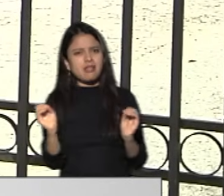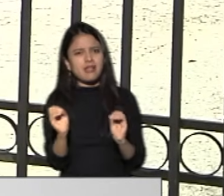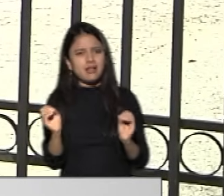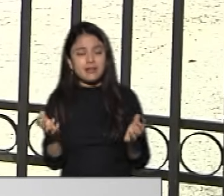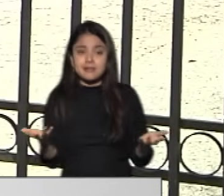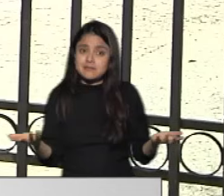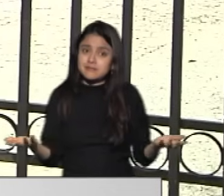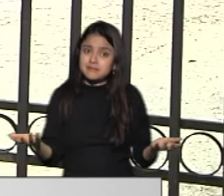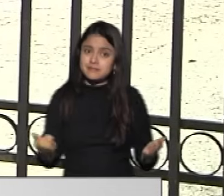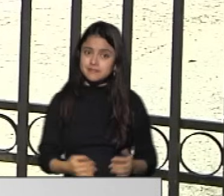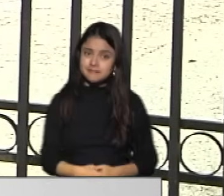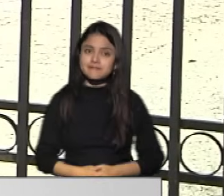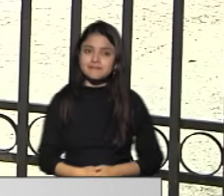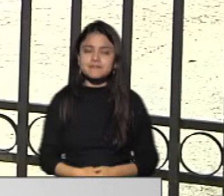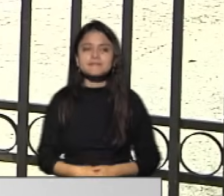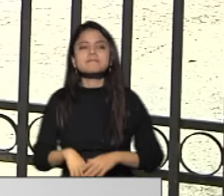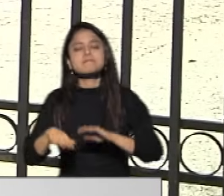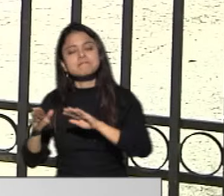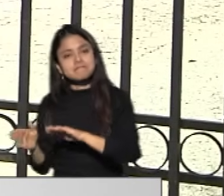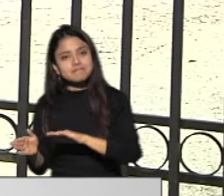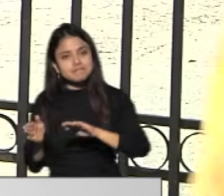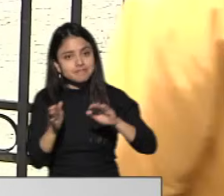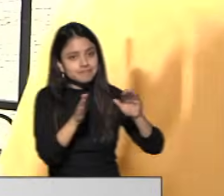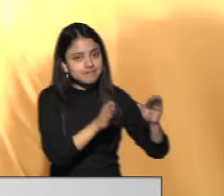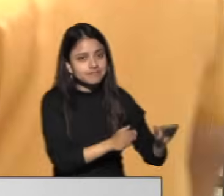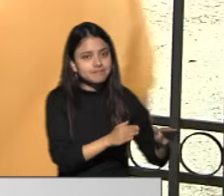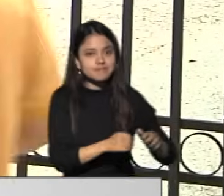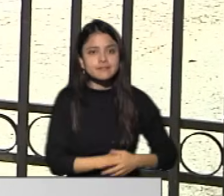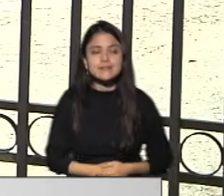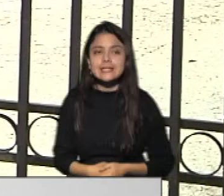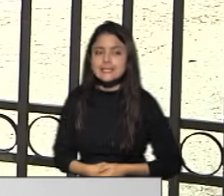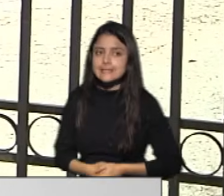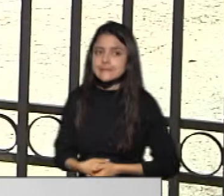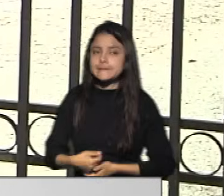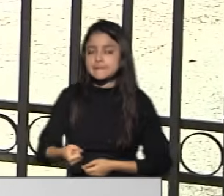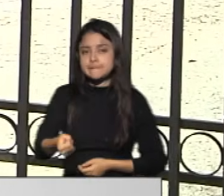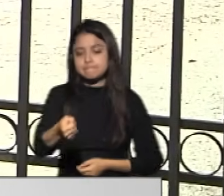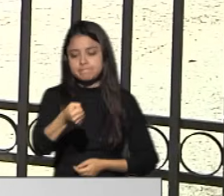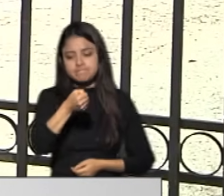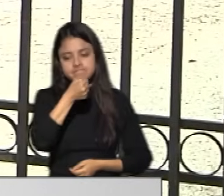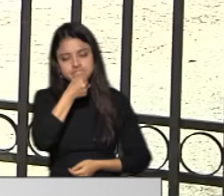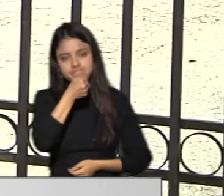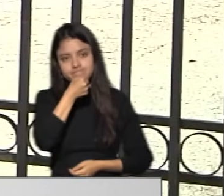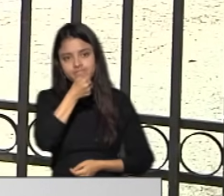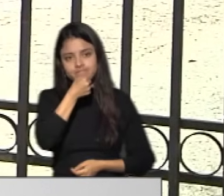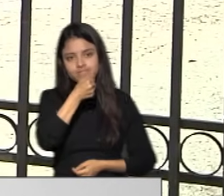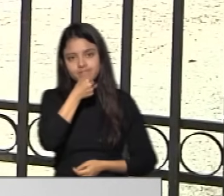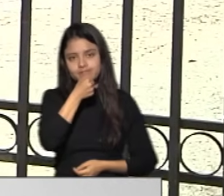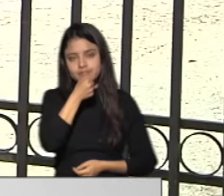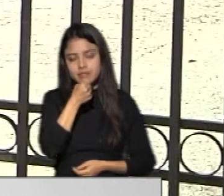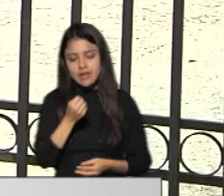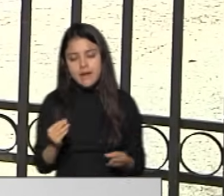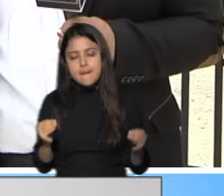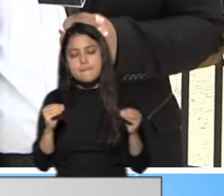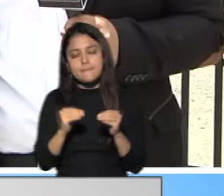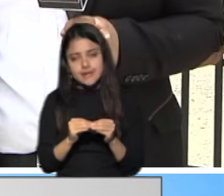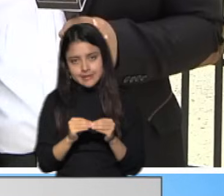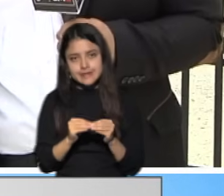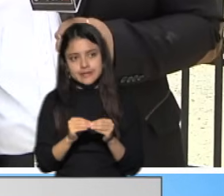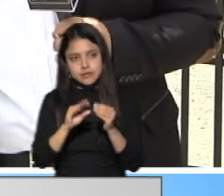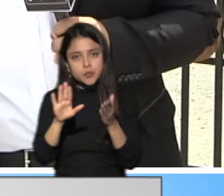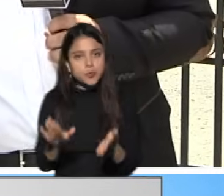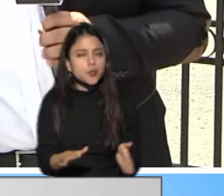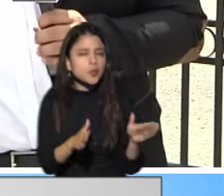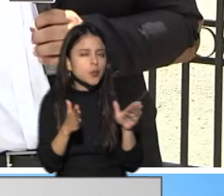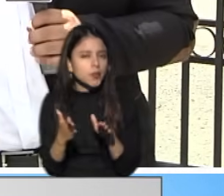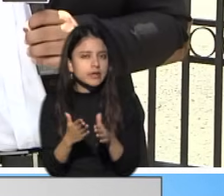las campañas. Vamos a cambiar de tema porque tenemos que reportar lamentablemente nuevamente dos muertes, esta vez en el